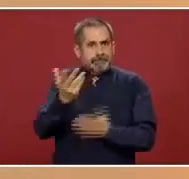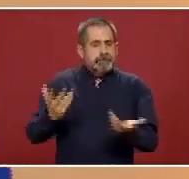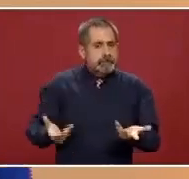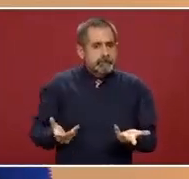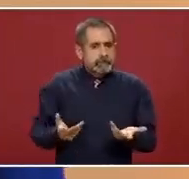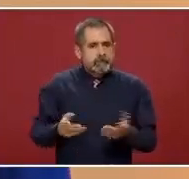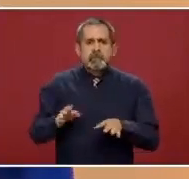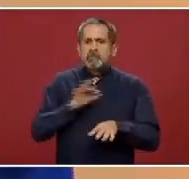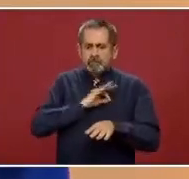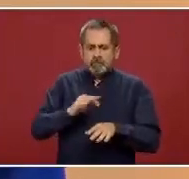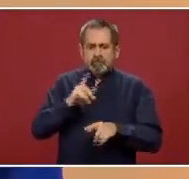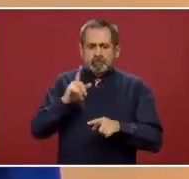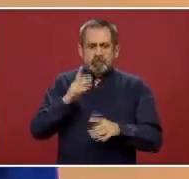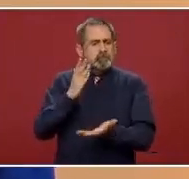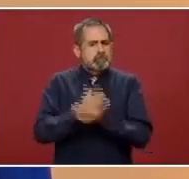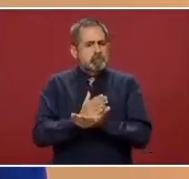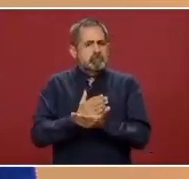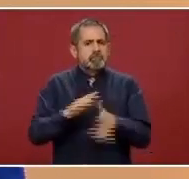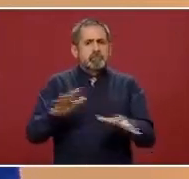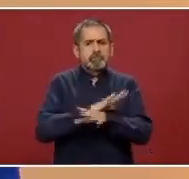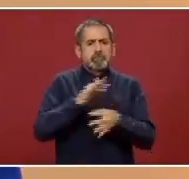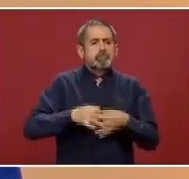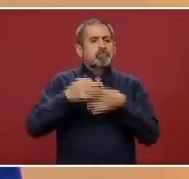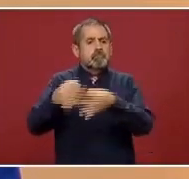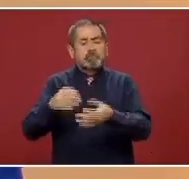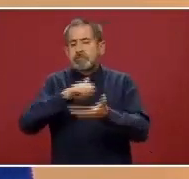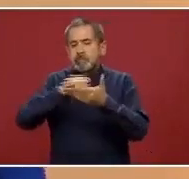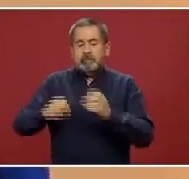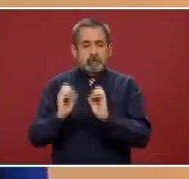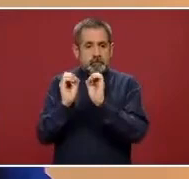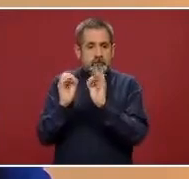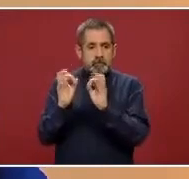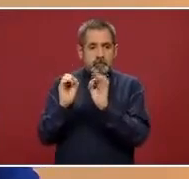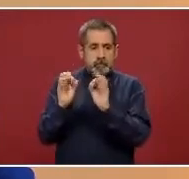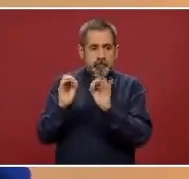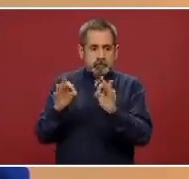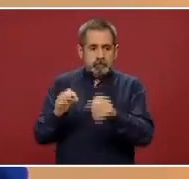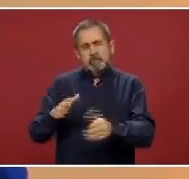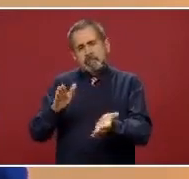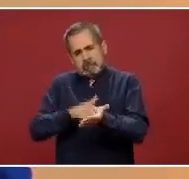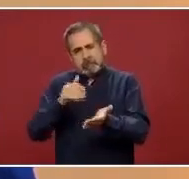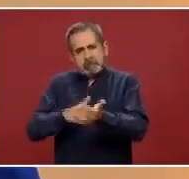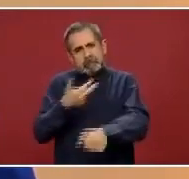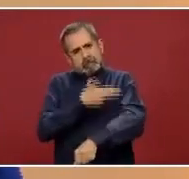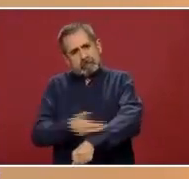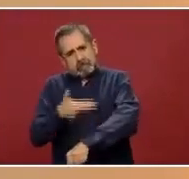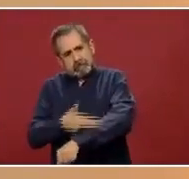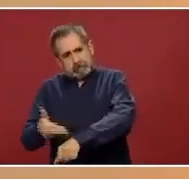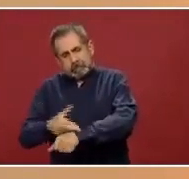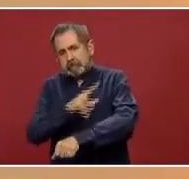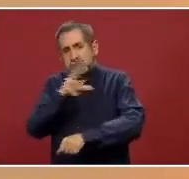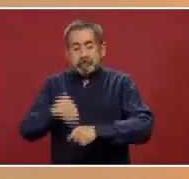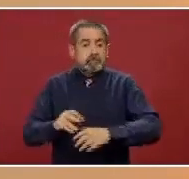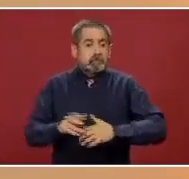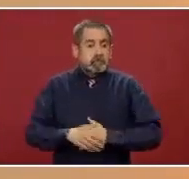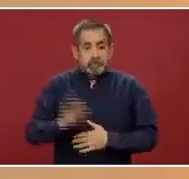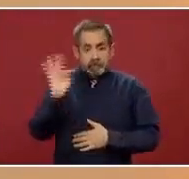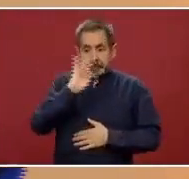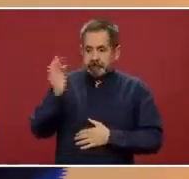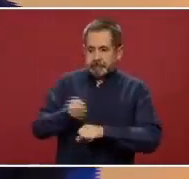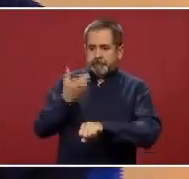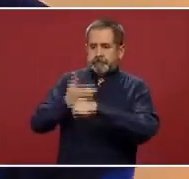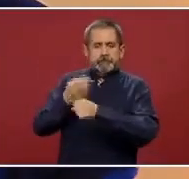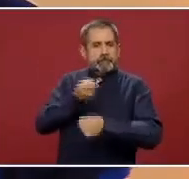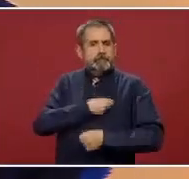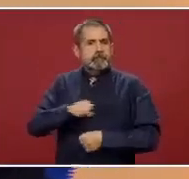pero se pueden reprogramar. En las oficinas, por ejemplo, las oficinas de trámites. Entonces, todo el que esté en la Secretaría de Salud en una oficina